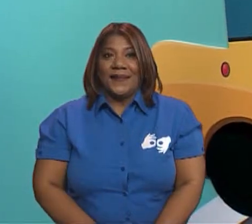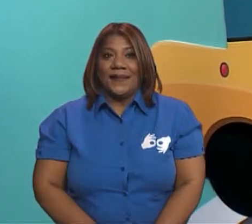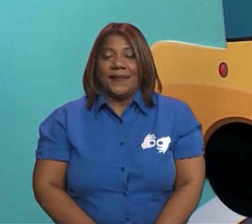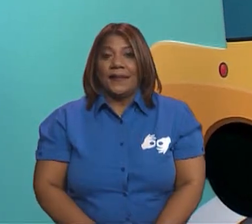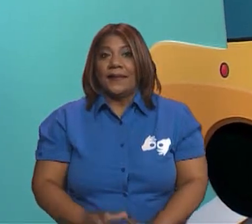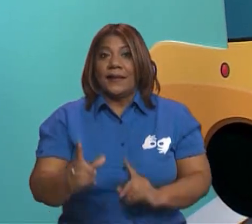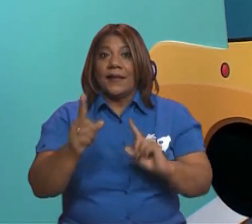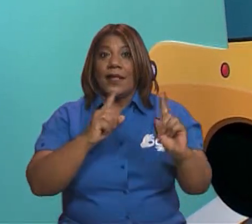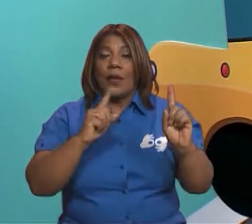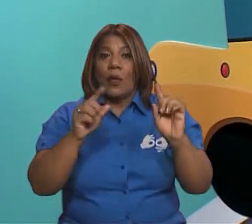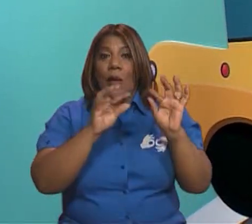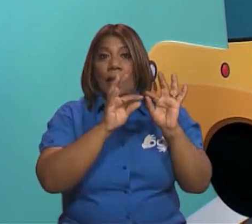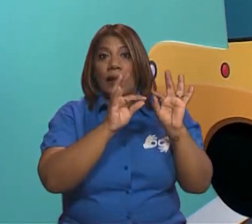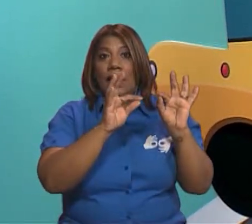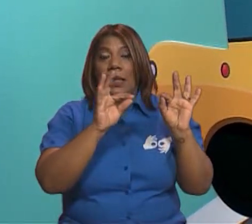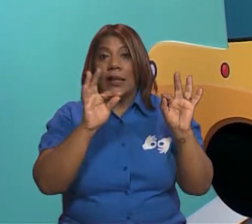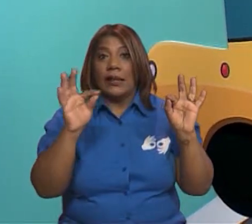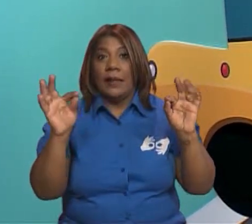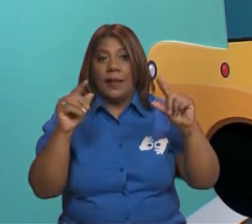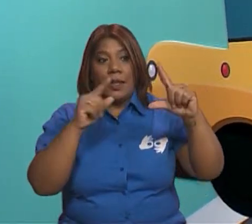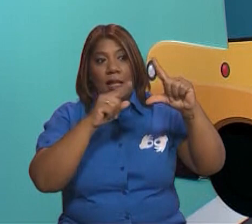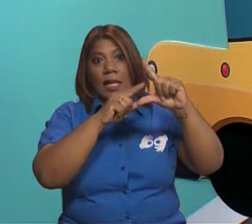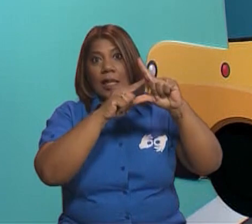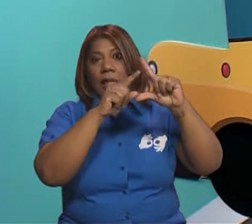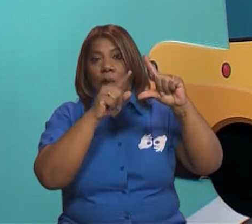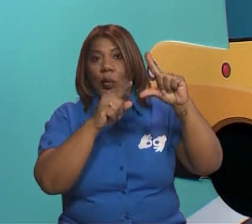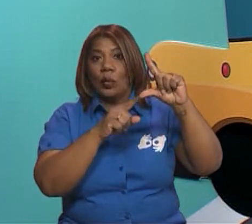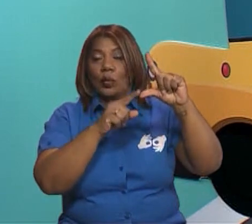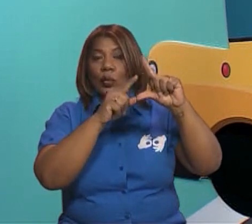¿Cuál es la medida de los ángulos?